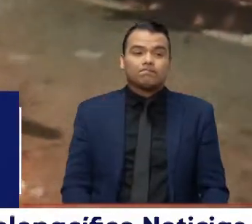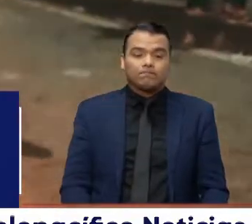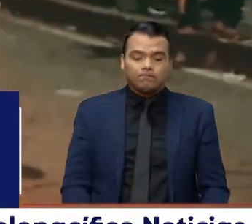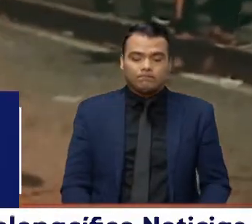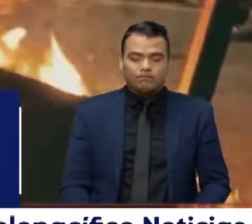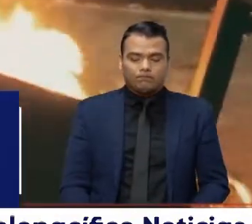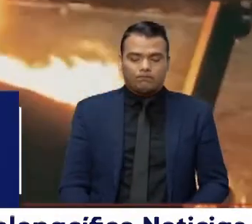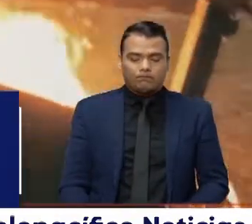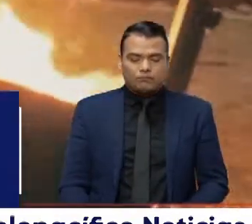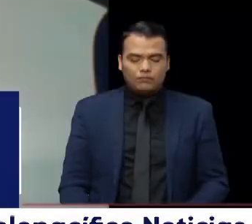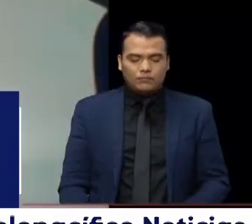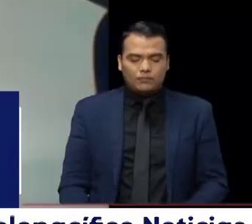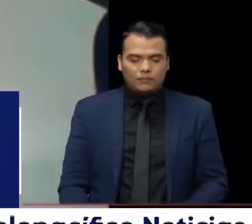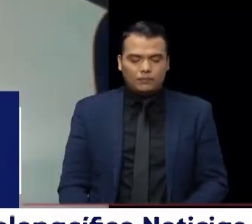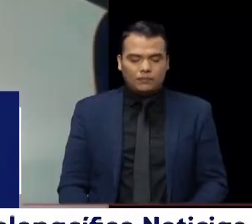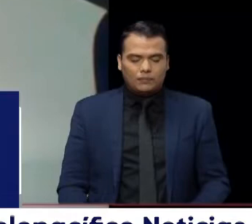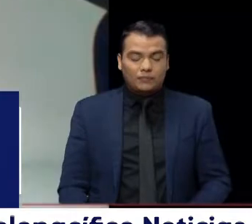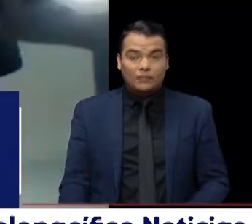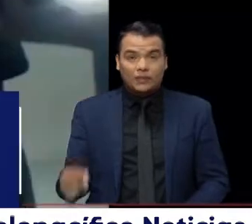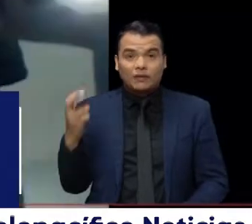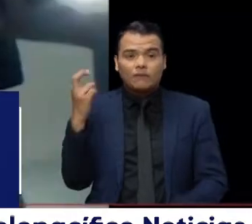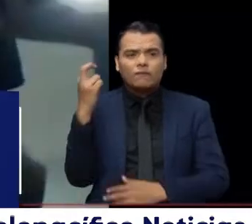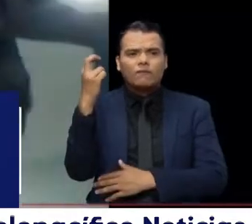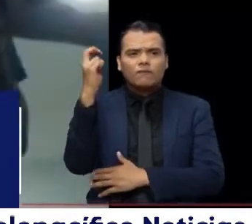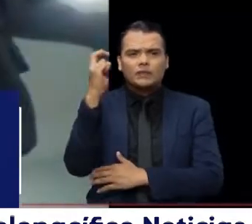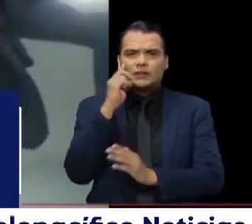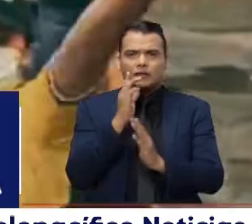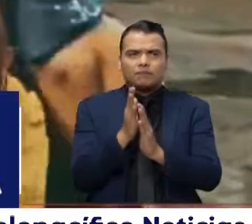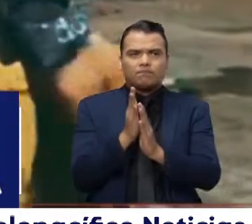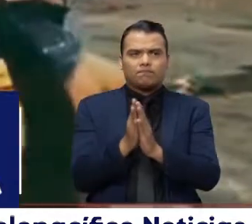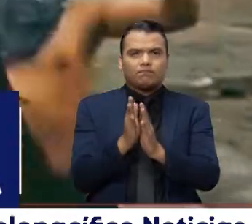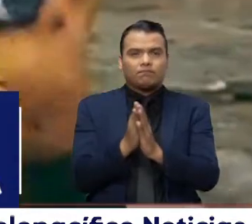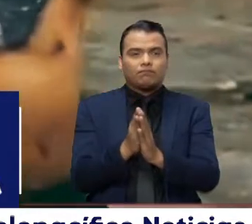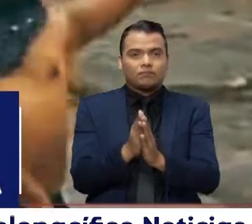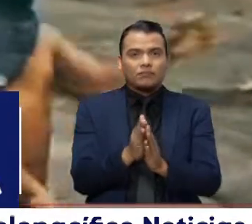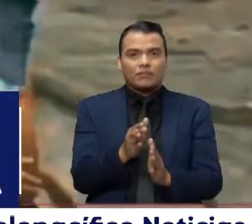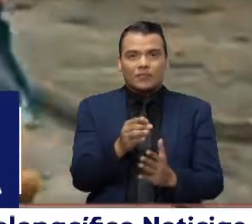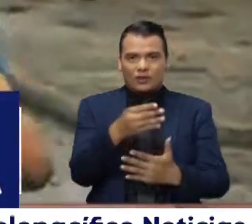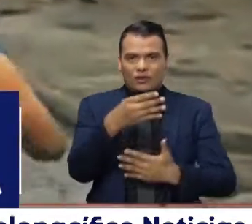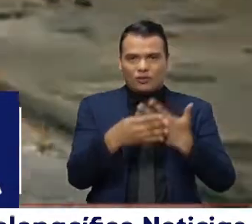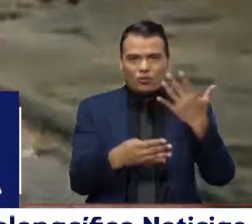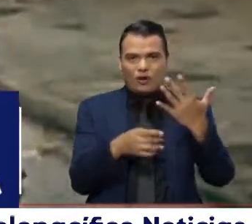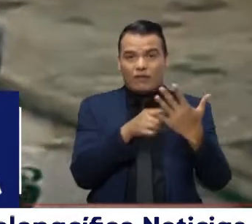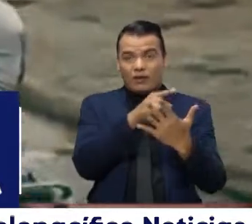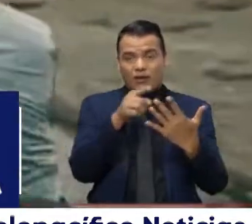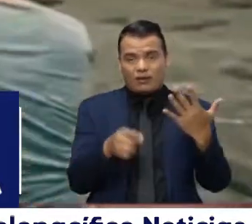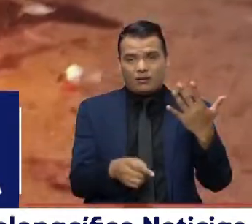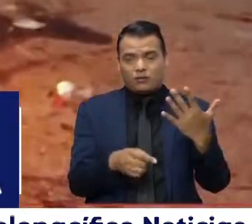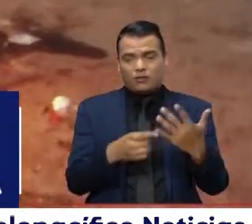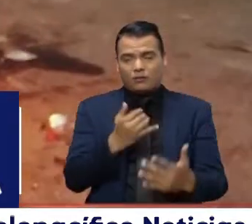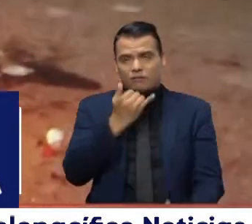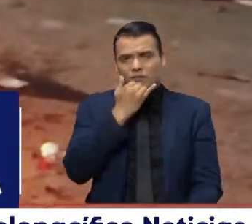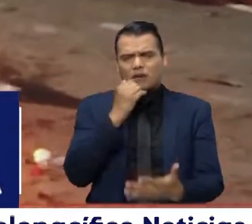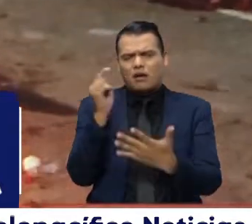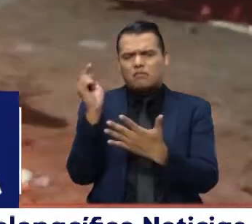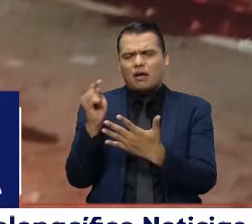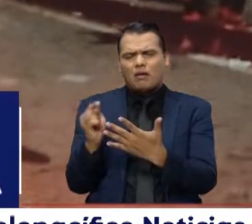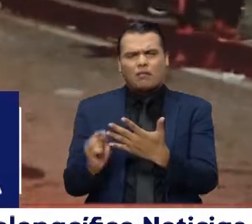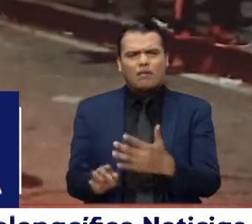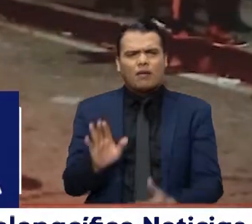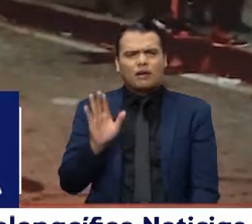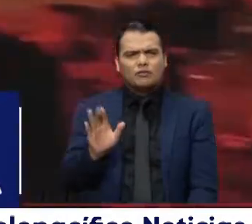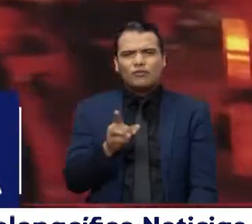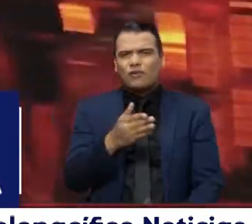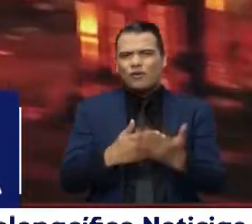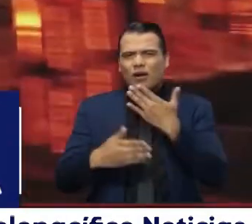La Fiscalía reveló en la audiencia de medida de aseguramiento cómo los 9 procesados habrían incurrido en distintos delitos durante